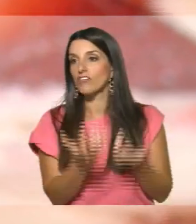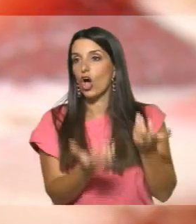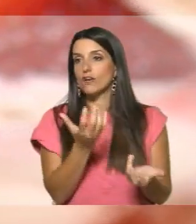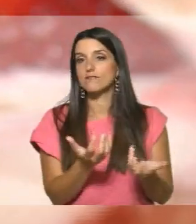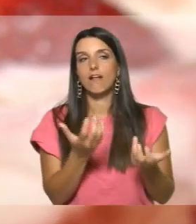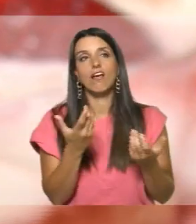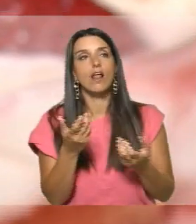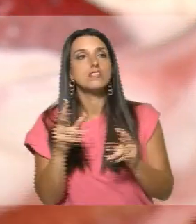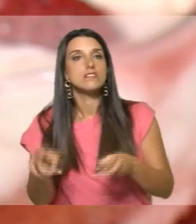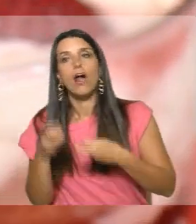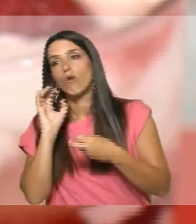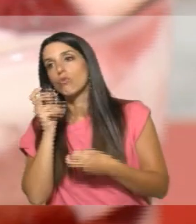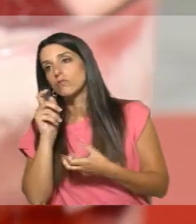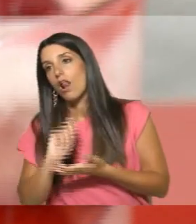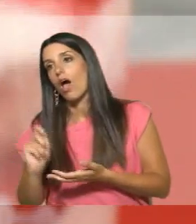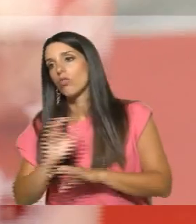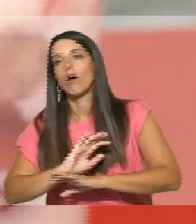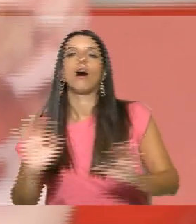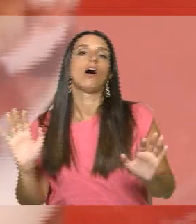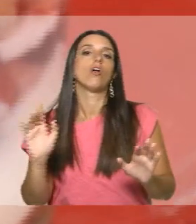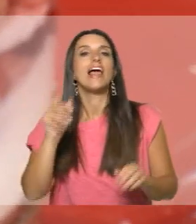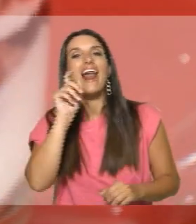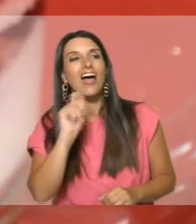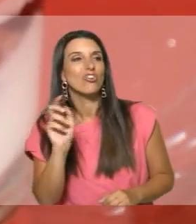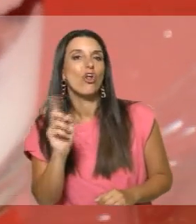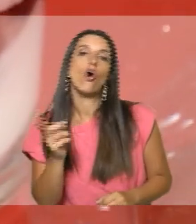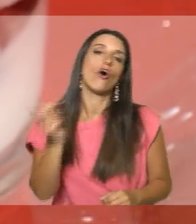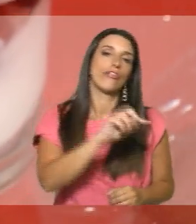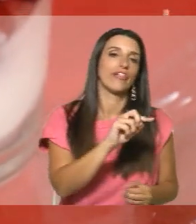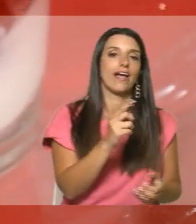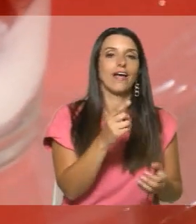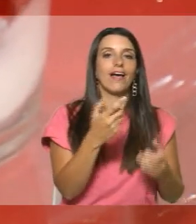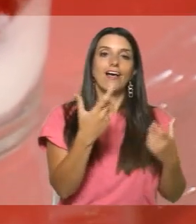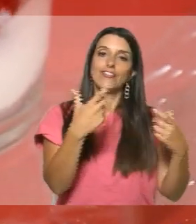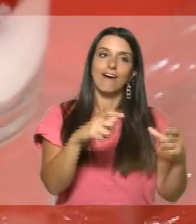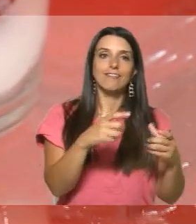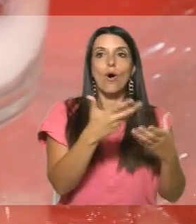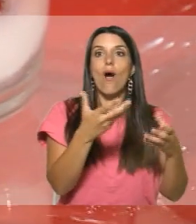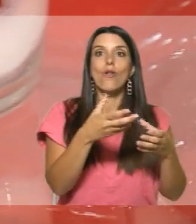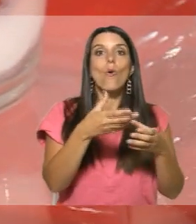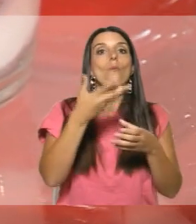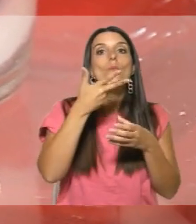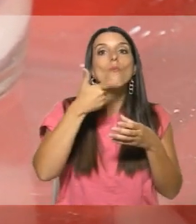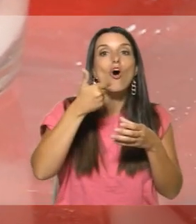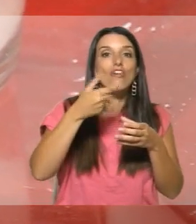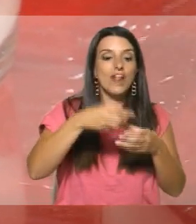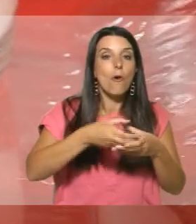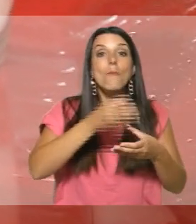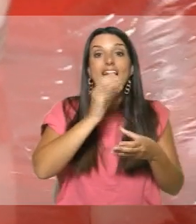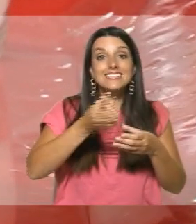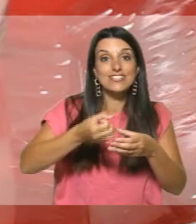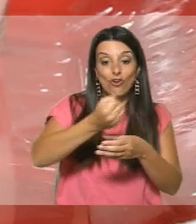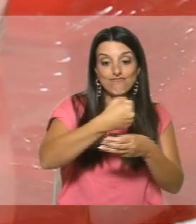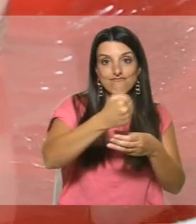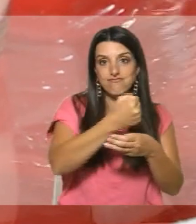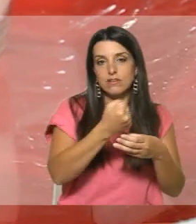salir de la ensalada de fruta con helado que salimos siempre y poner alguna otra cosita. Entonces por eso nos pareció esta buena idea de poder hacer esto que todos los pueden hacer en casa, que